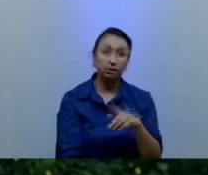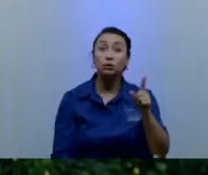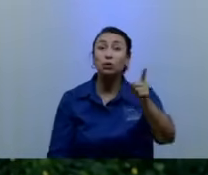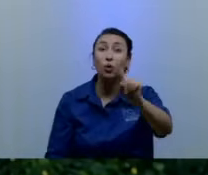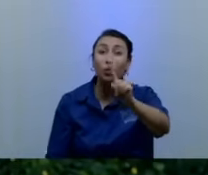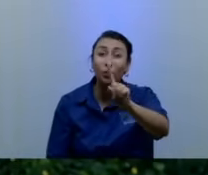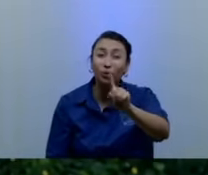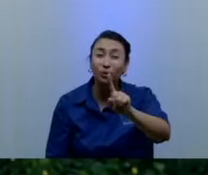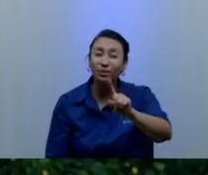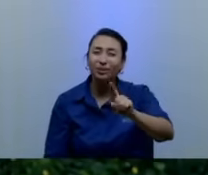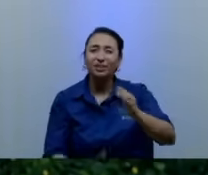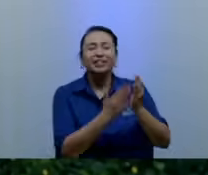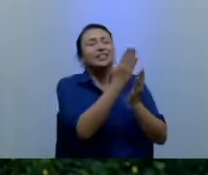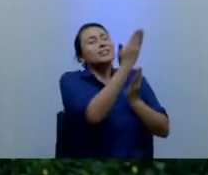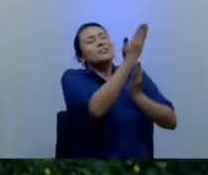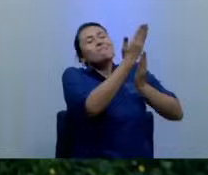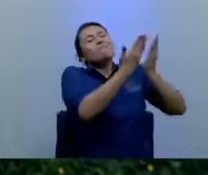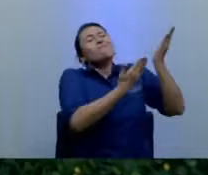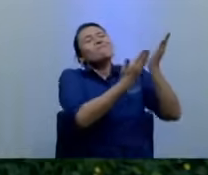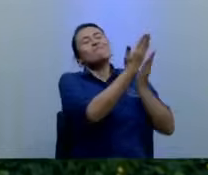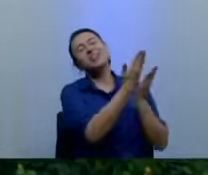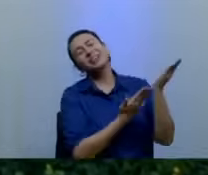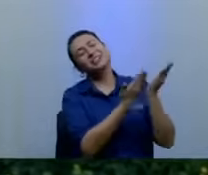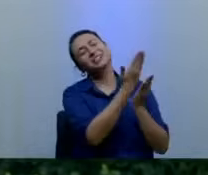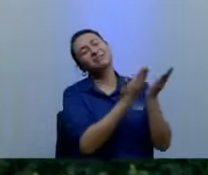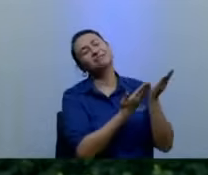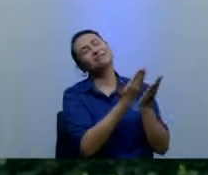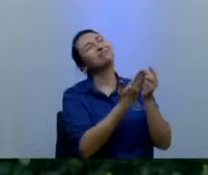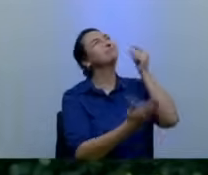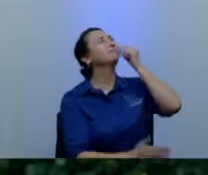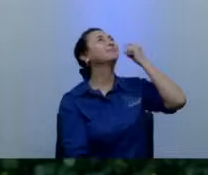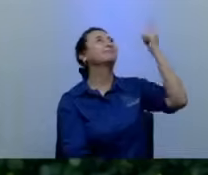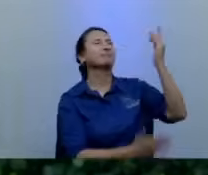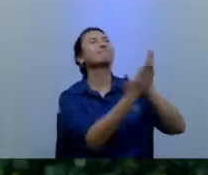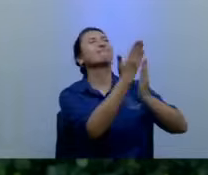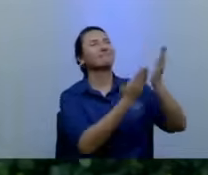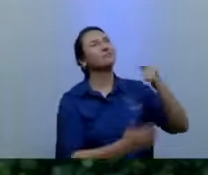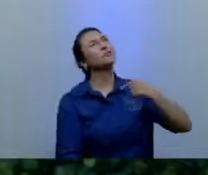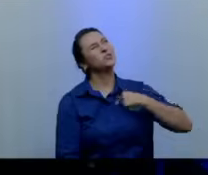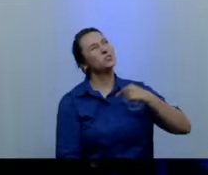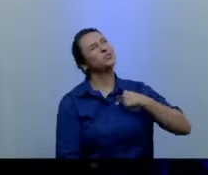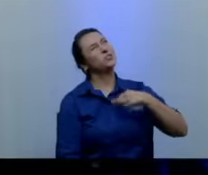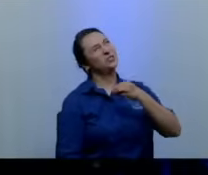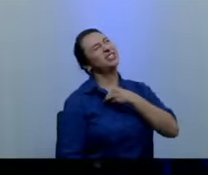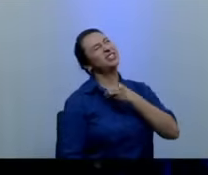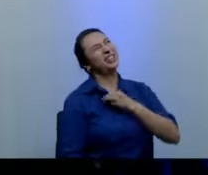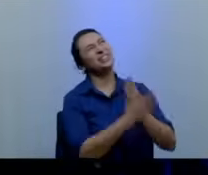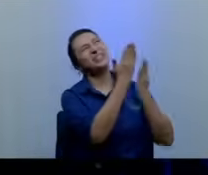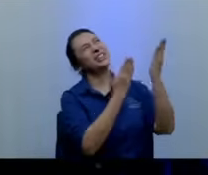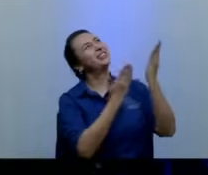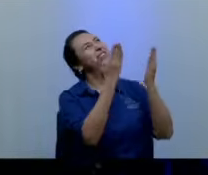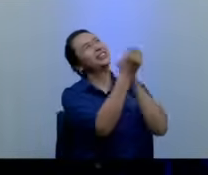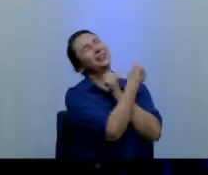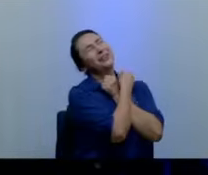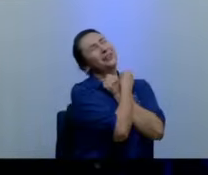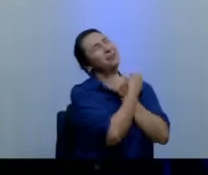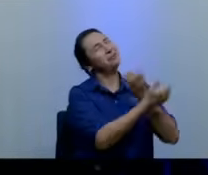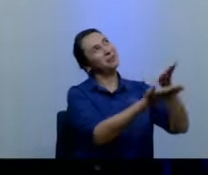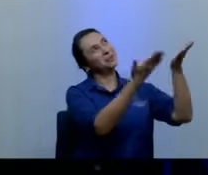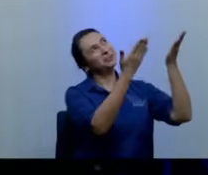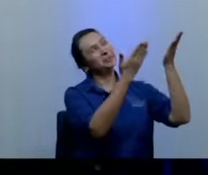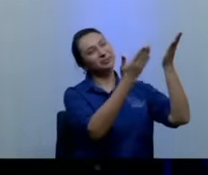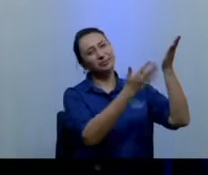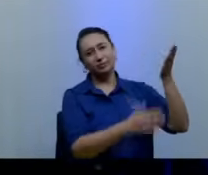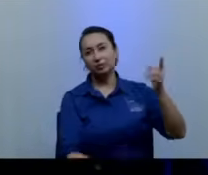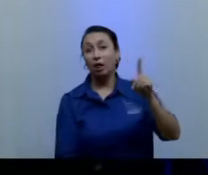predicando. Yo no vengo así, si se duerme, pues yo entiendo que tal vez está tomando epamín o alguna cosa que lo causa, todo, lo pone atarantado,